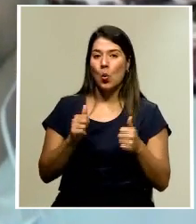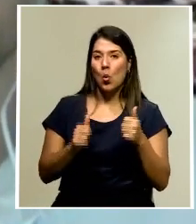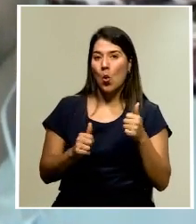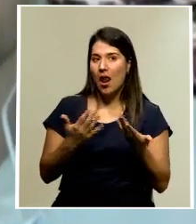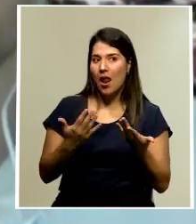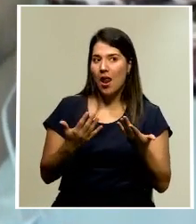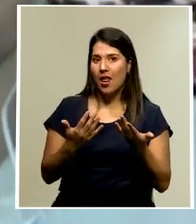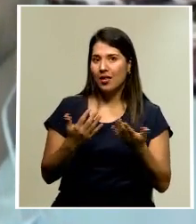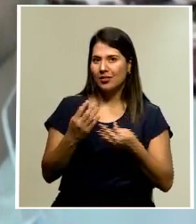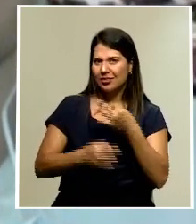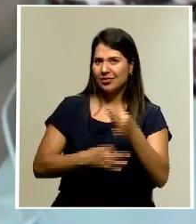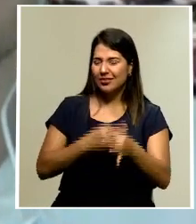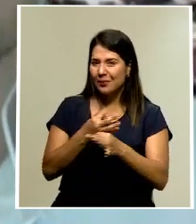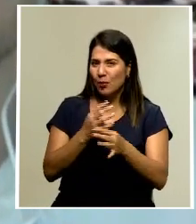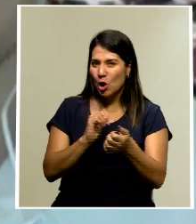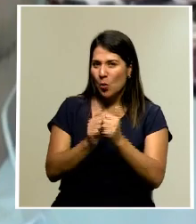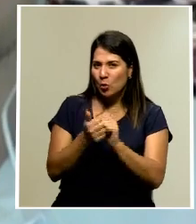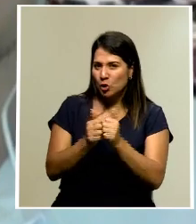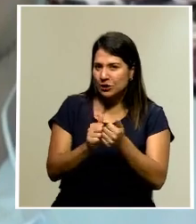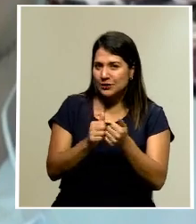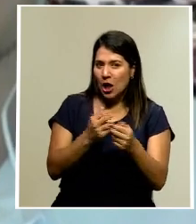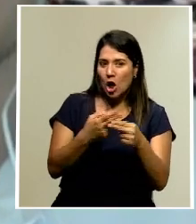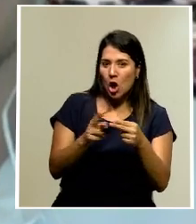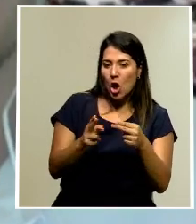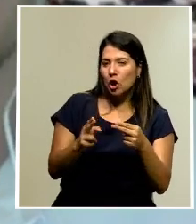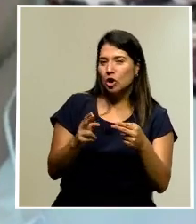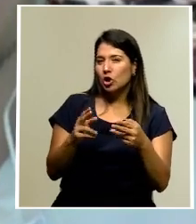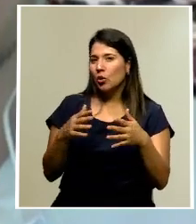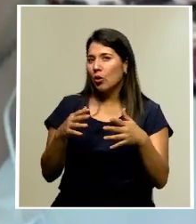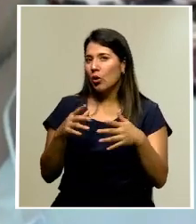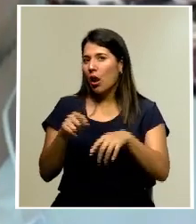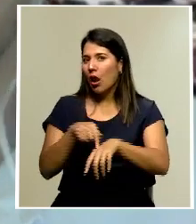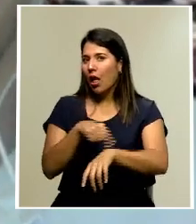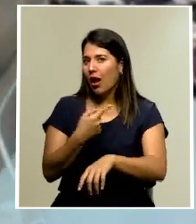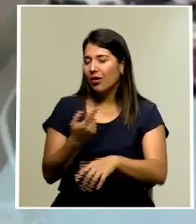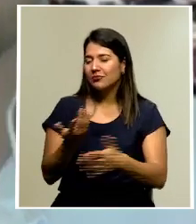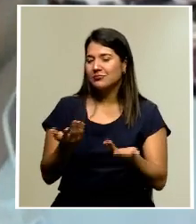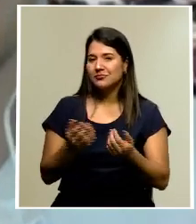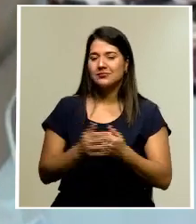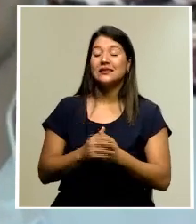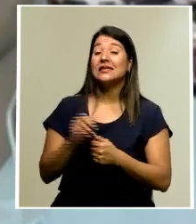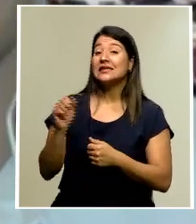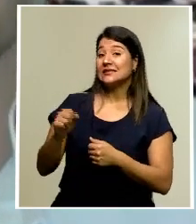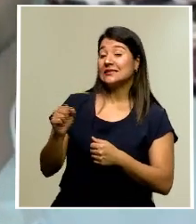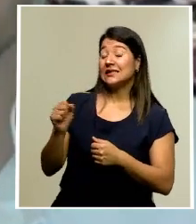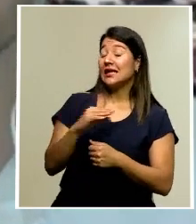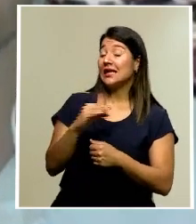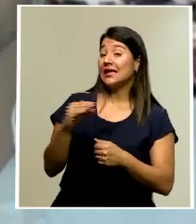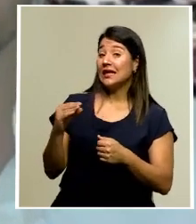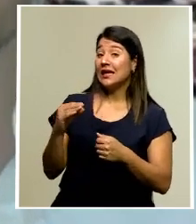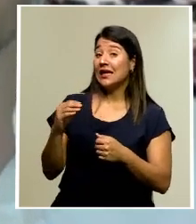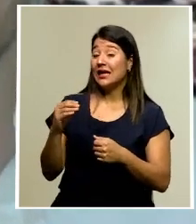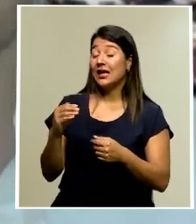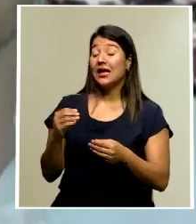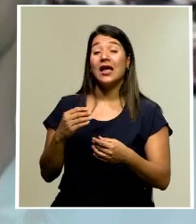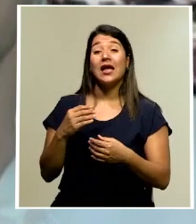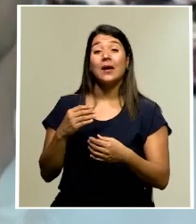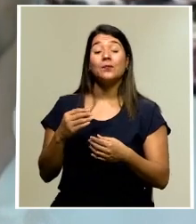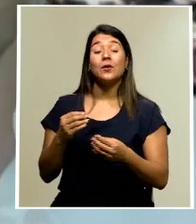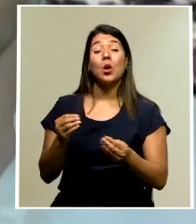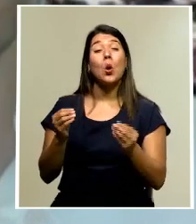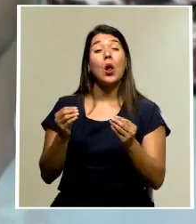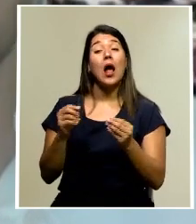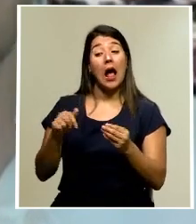de combate, de corto, de larga distancia. Y aquí lo interesante, Ernesto, es